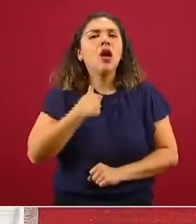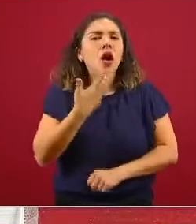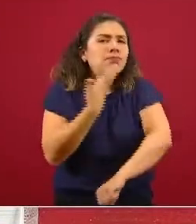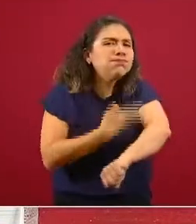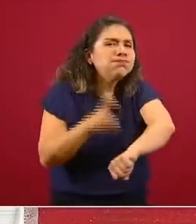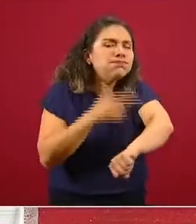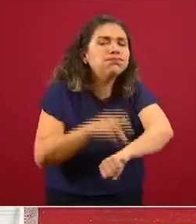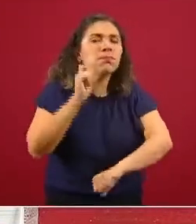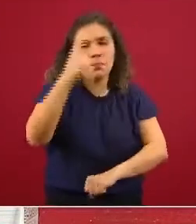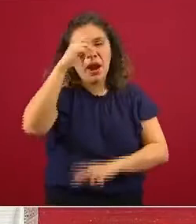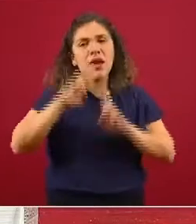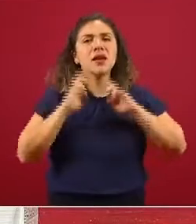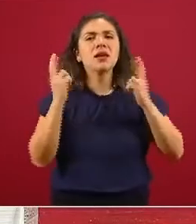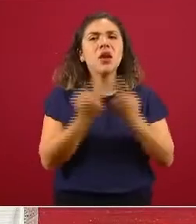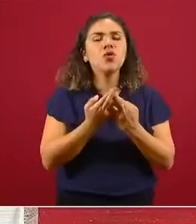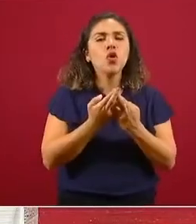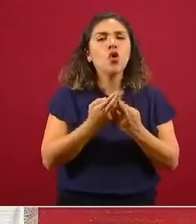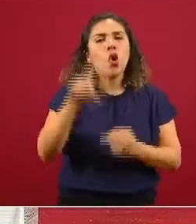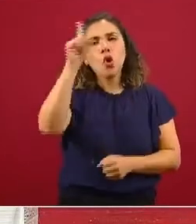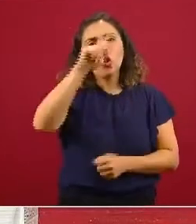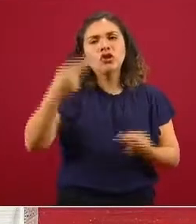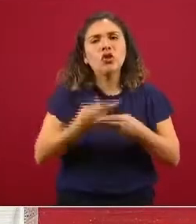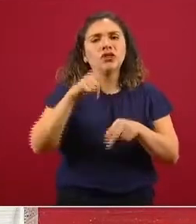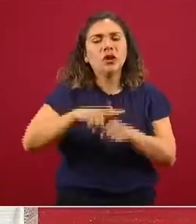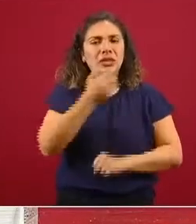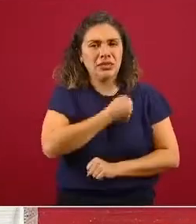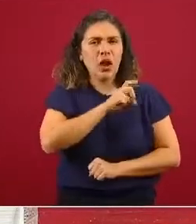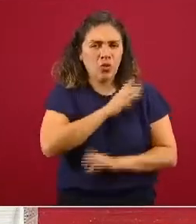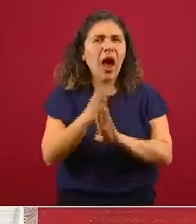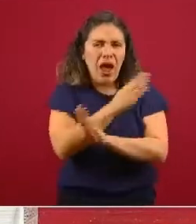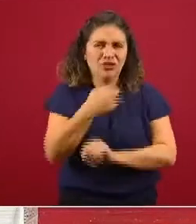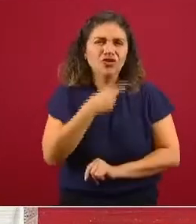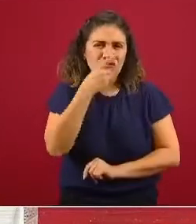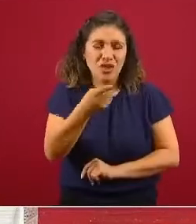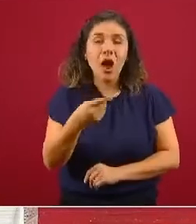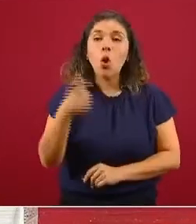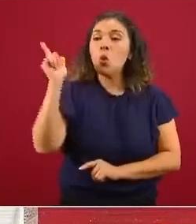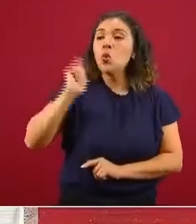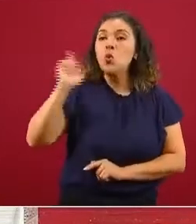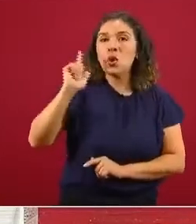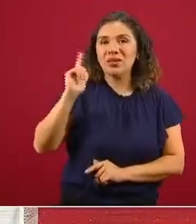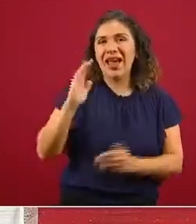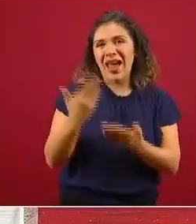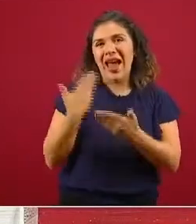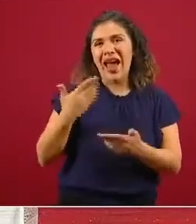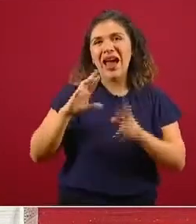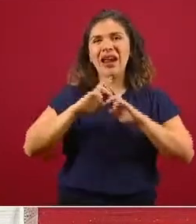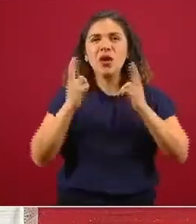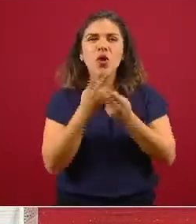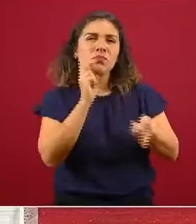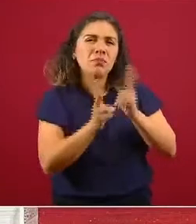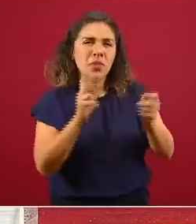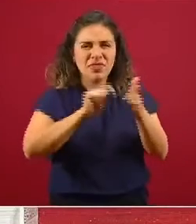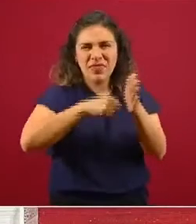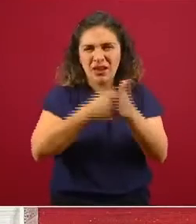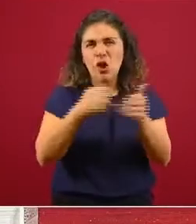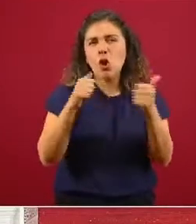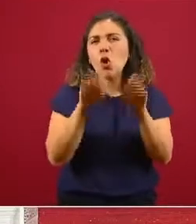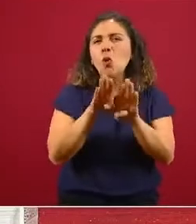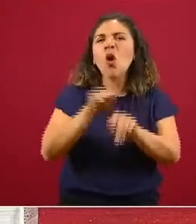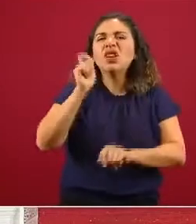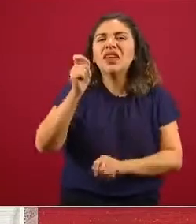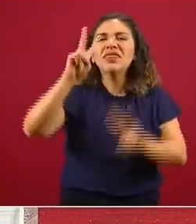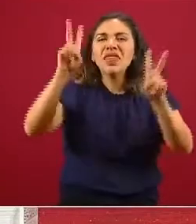resuelto en la reunión del Consejo Nacional de Salud, que ya les había comentado que el lunes tuvimos una conversación técnica al respecto del